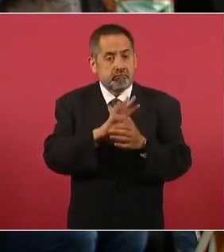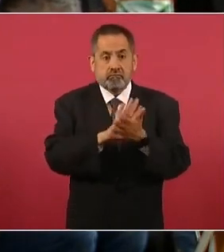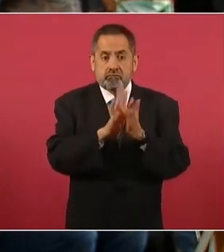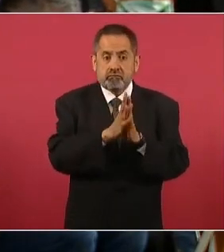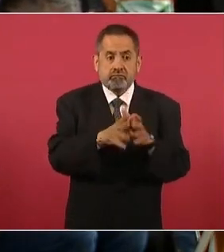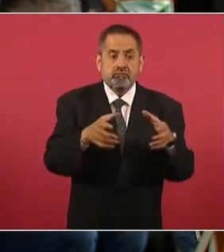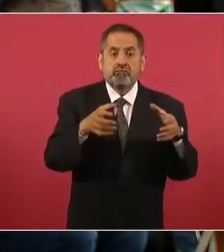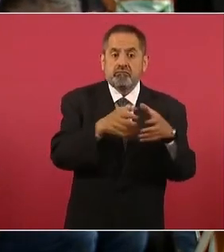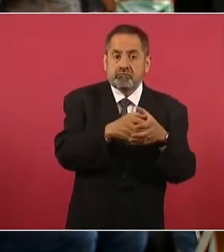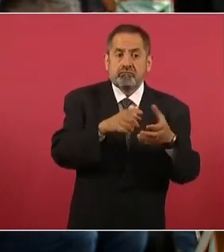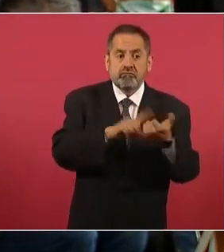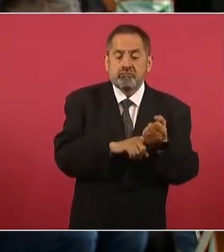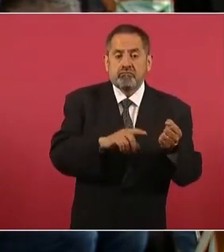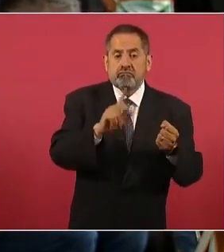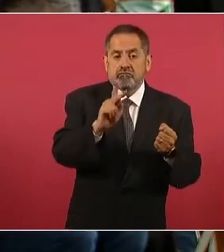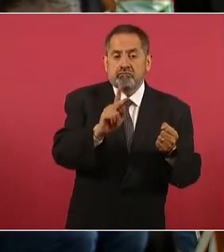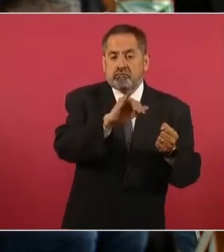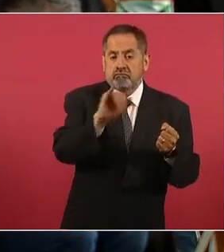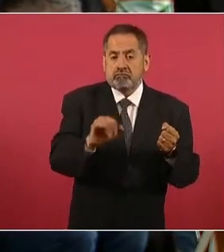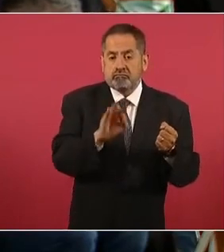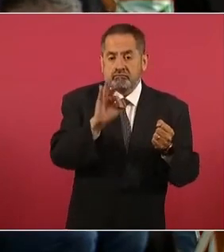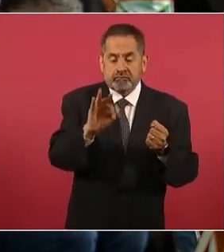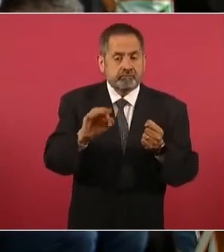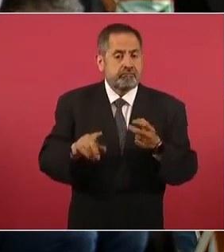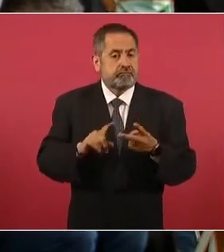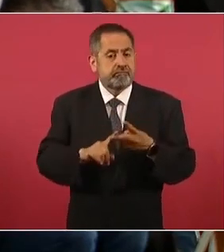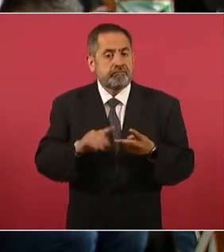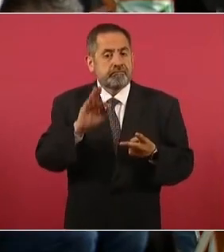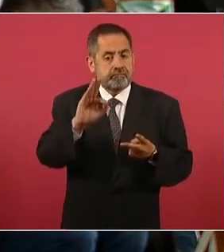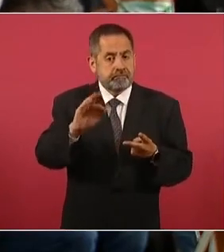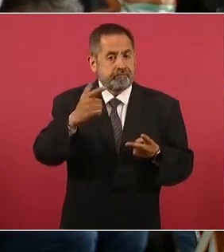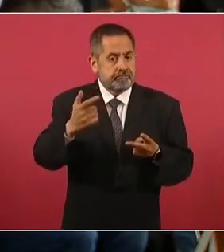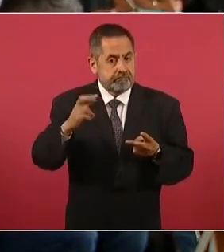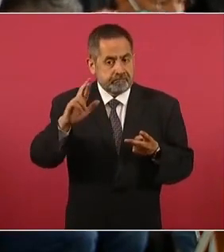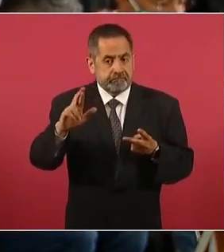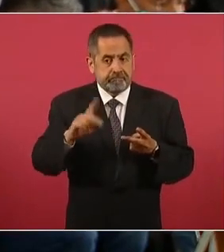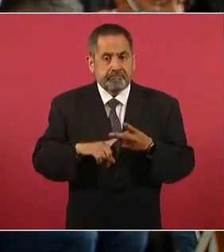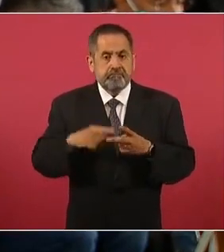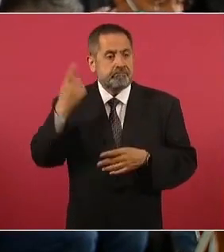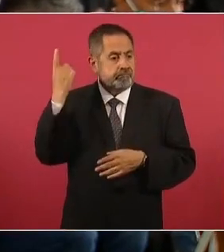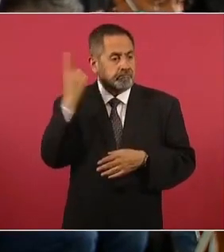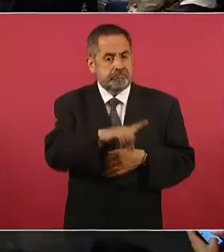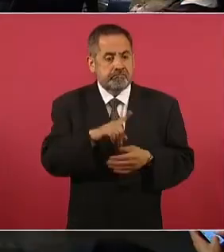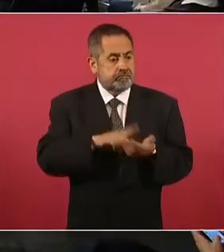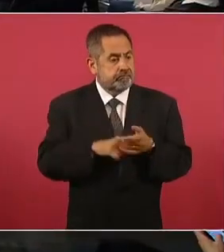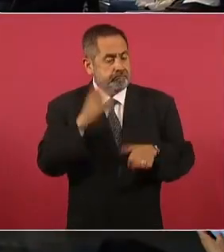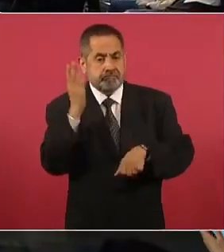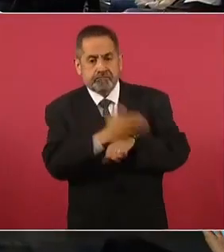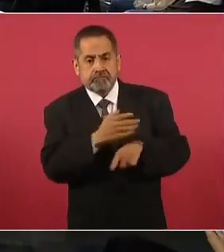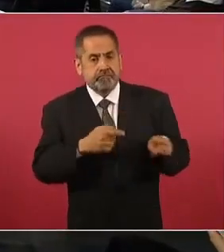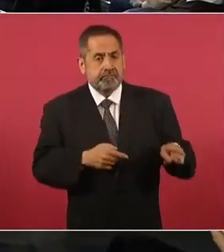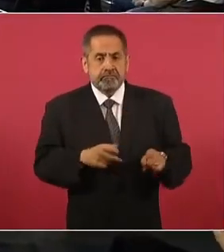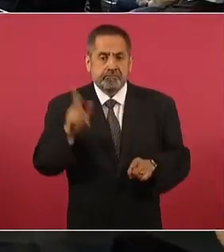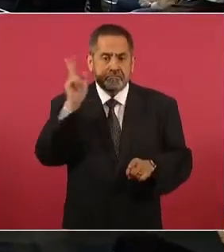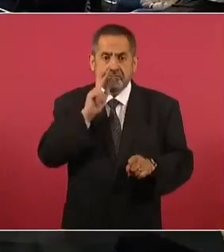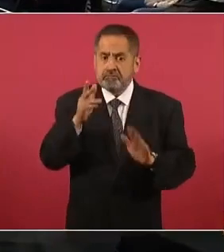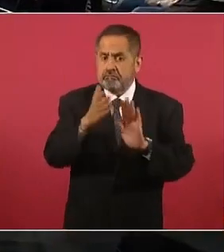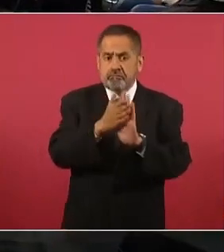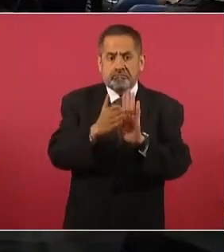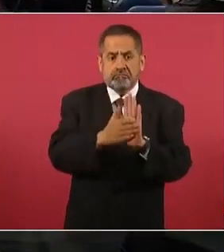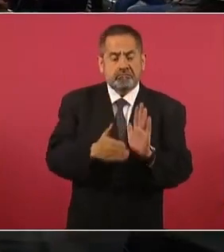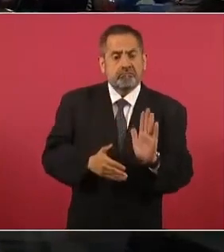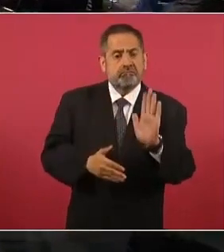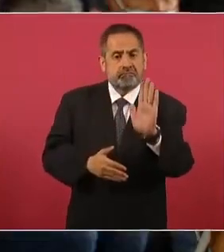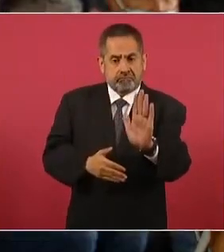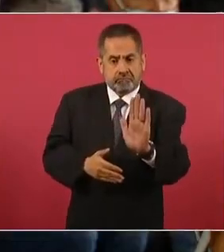lo que es el Poder Judicial de la Federación, la Fiscalía General de la República condenan a Claudia Ivonne. Aquí le traigo la prueba de lo que le van a pedir a